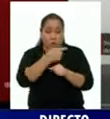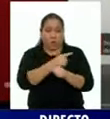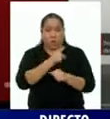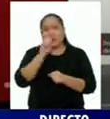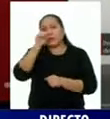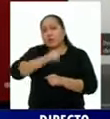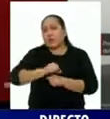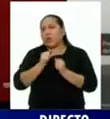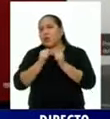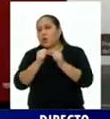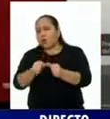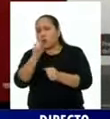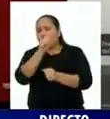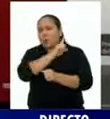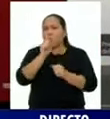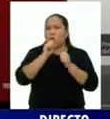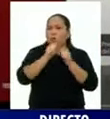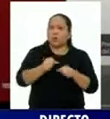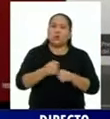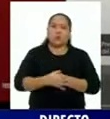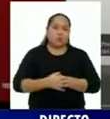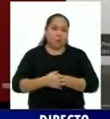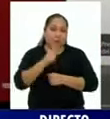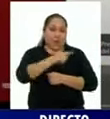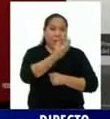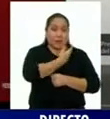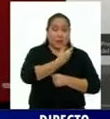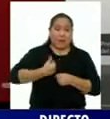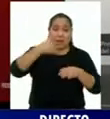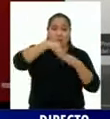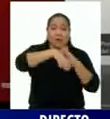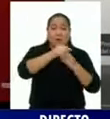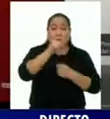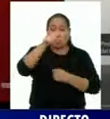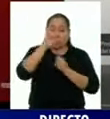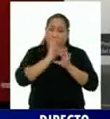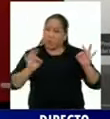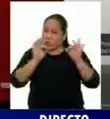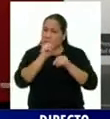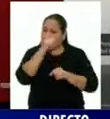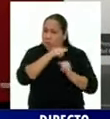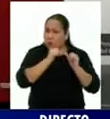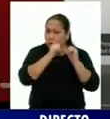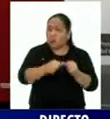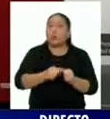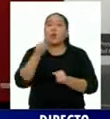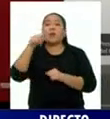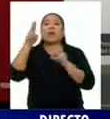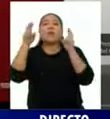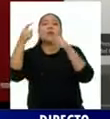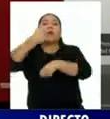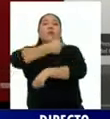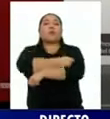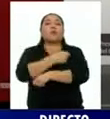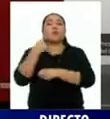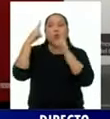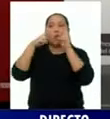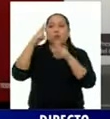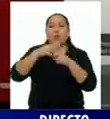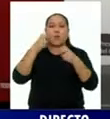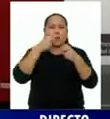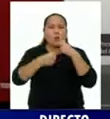incierto. ¿Ustedes consideran y respaldan que y la importancia que se pueda mantener en el próximo gobierno? Y sobre la vacunación, en estos días nos hemos dado cuenta que el problema ha